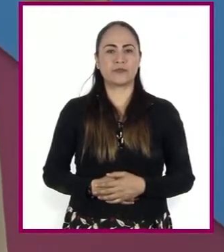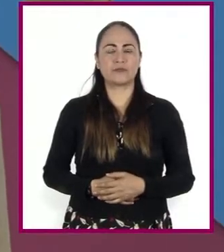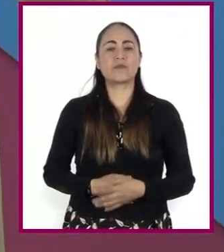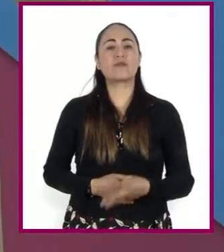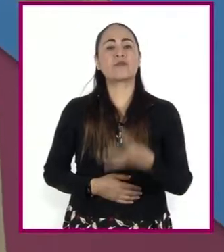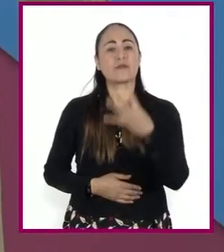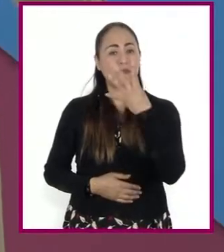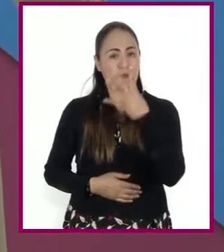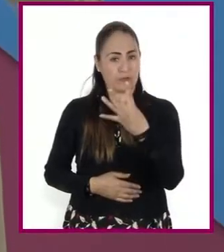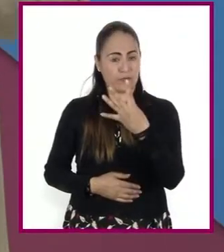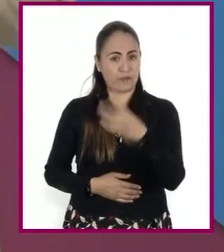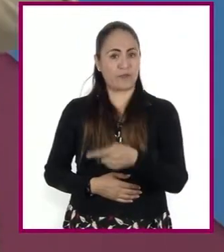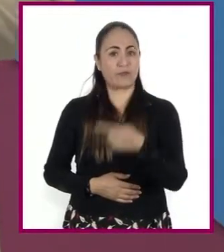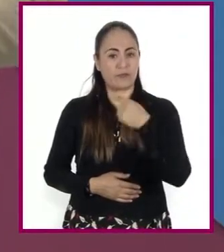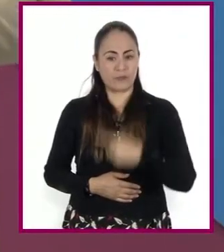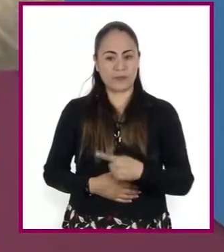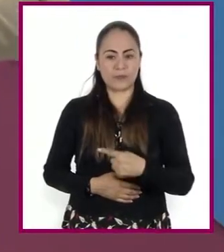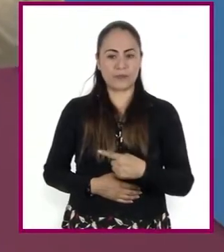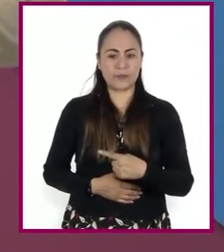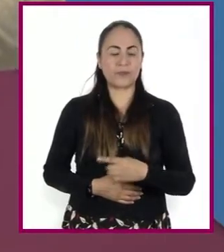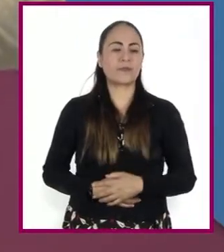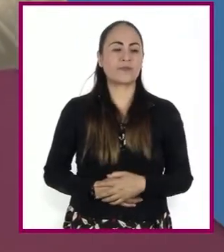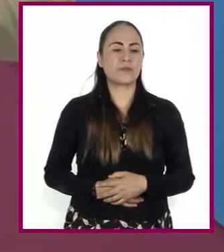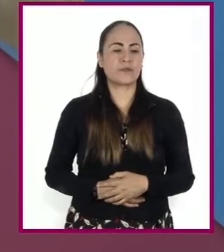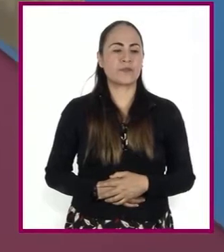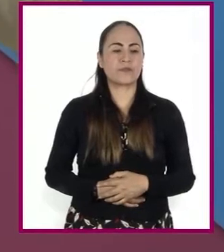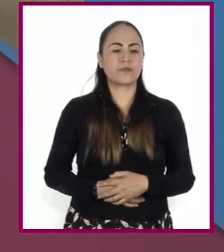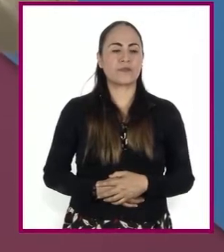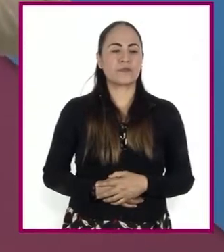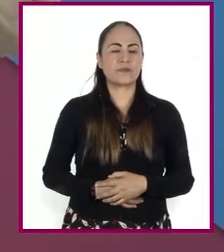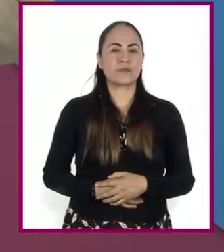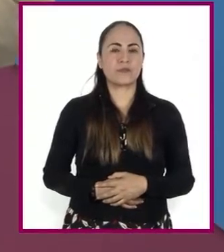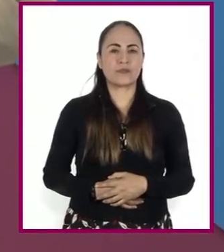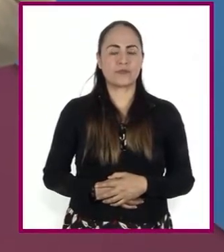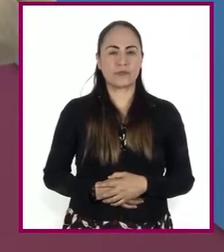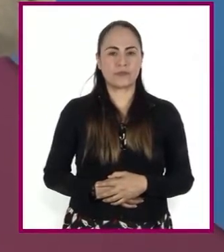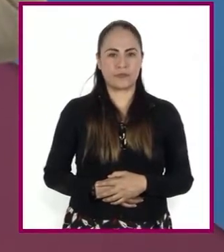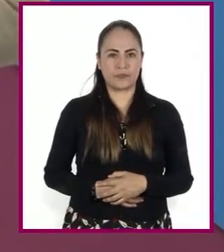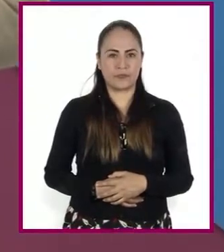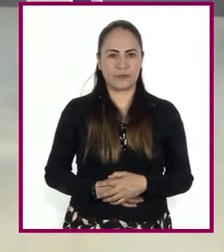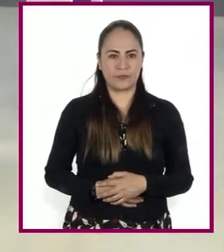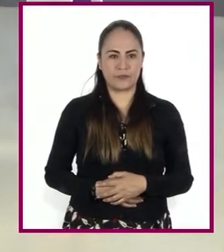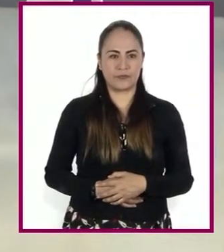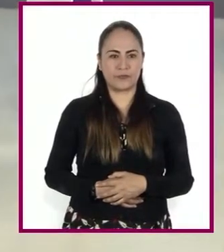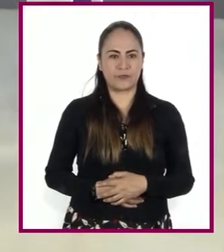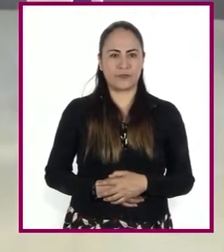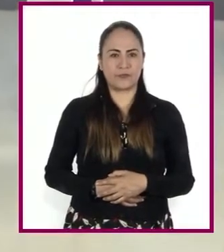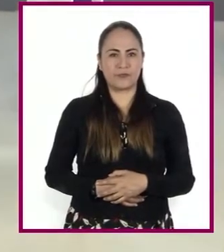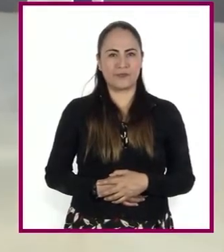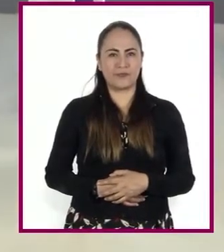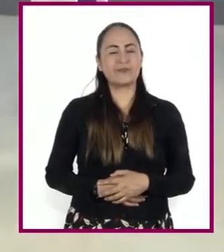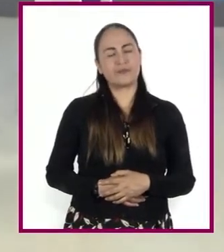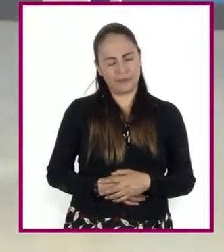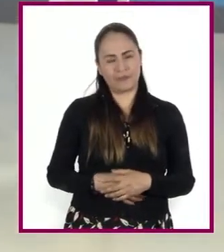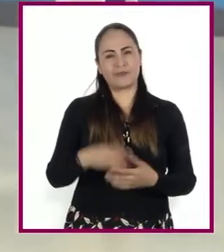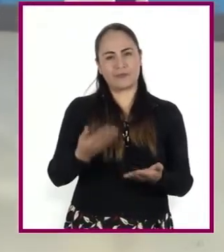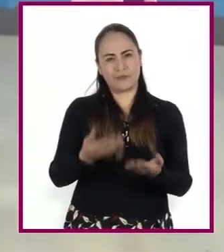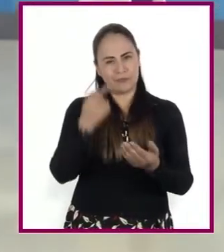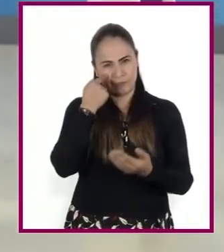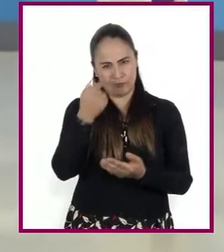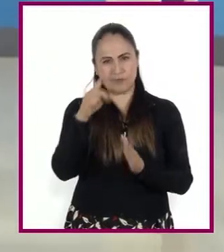1527. Etapa 2. Primera audiencia real, de 1527 a